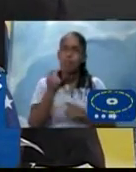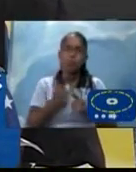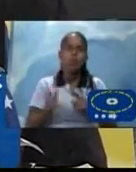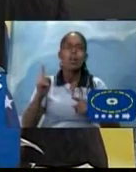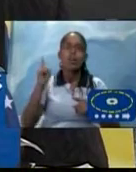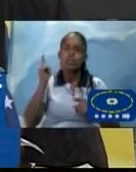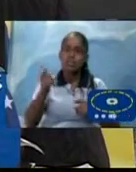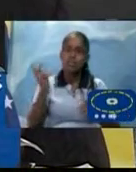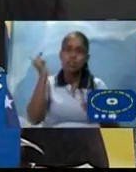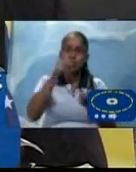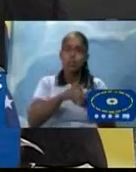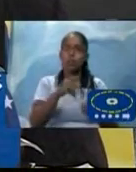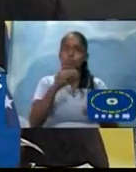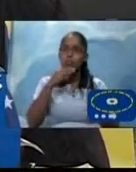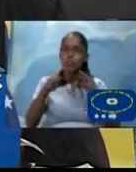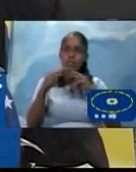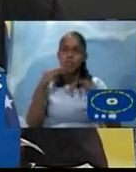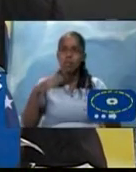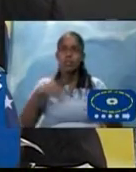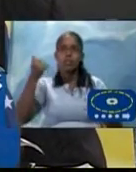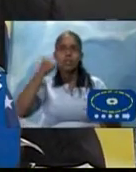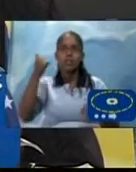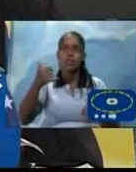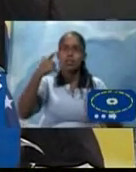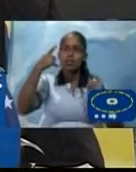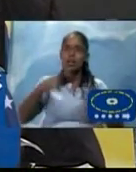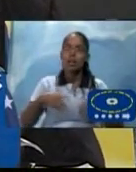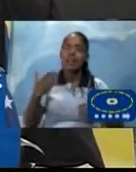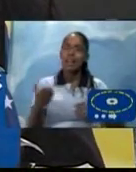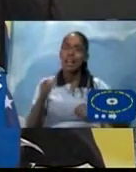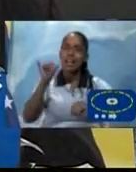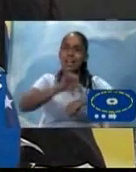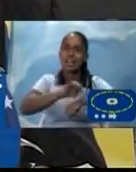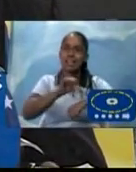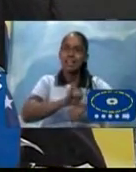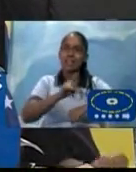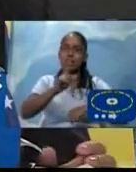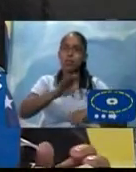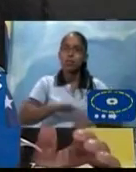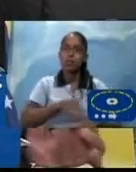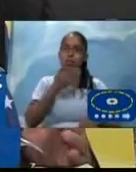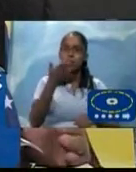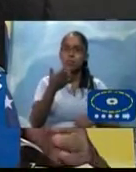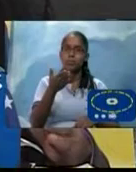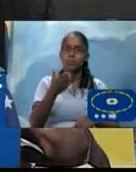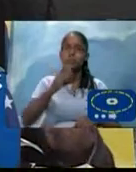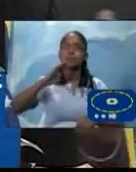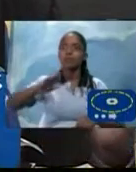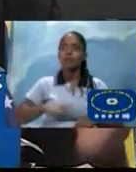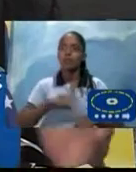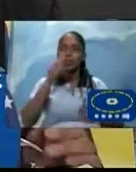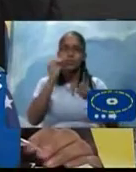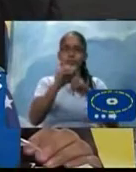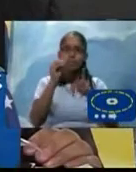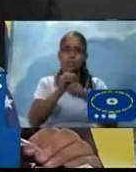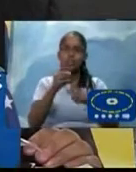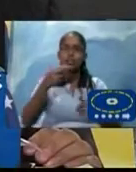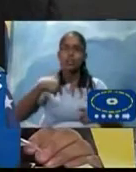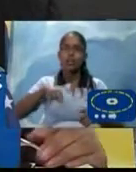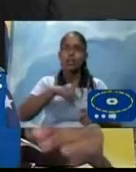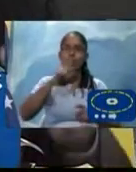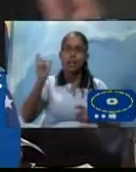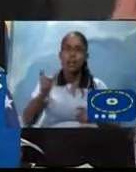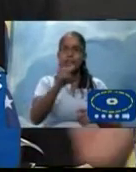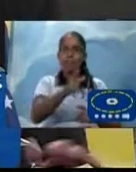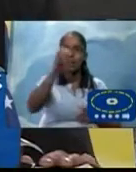un mensaje a mi teléfono. Hermano, ¿será que en la iglesia ahorita podemos llamar a